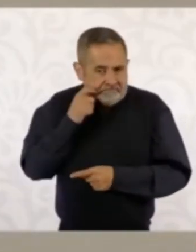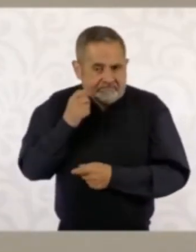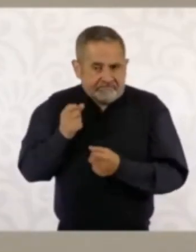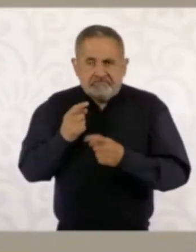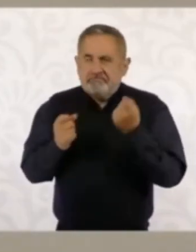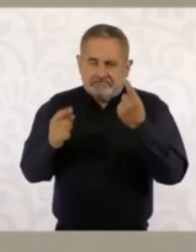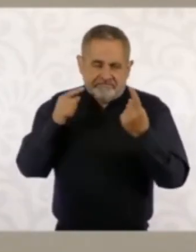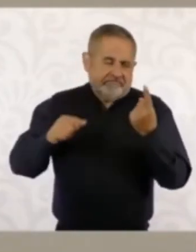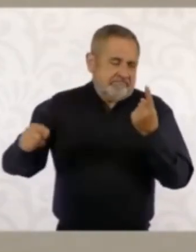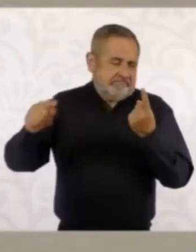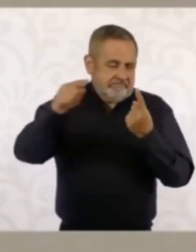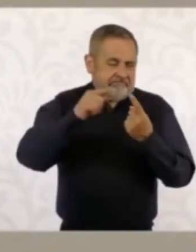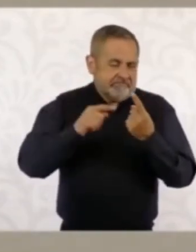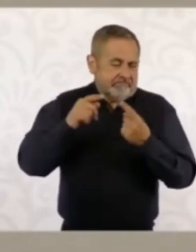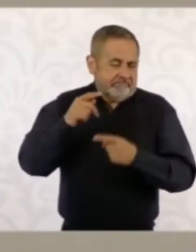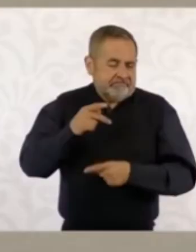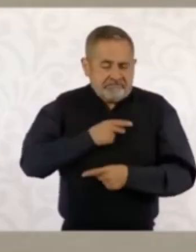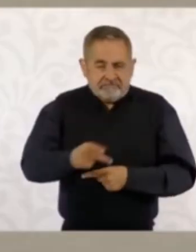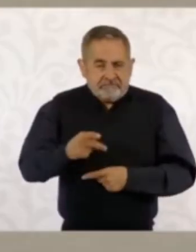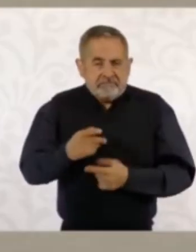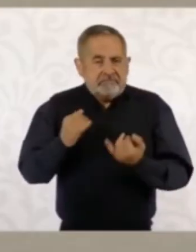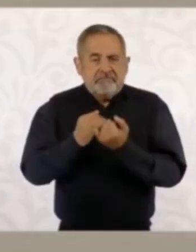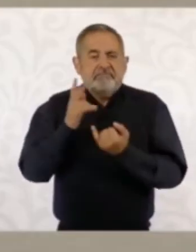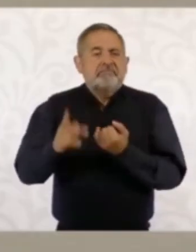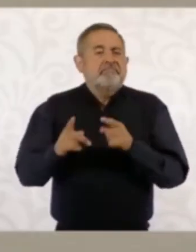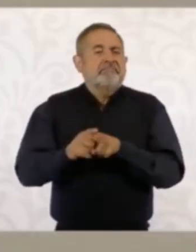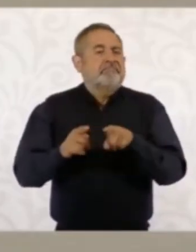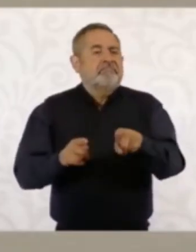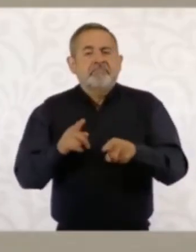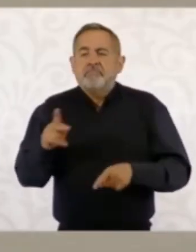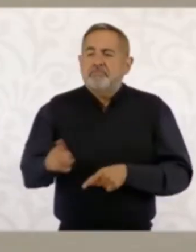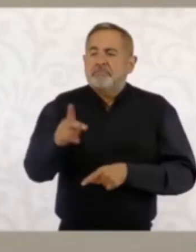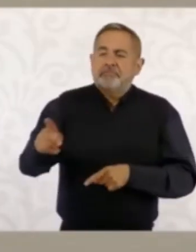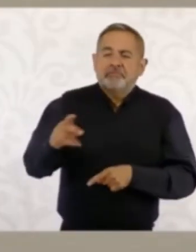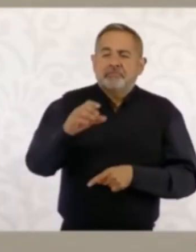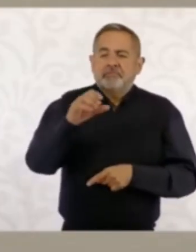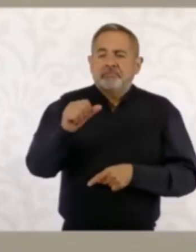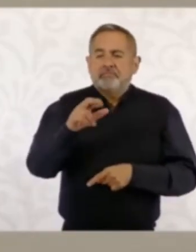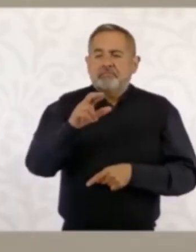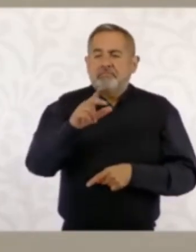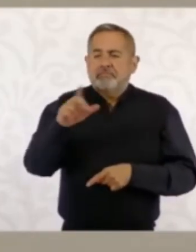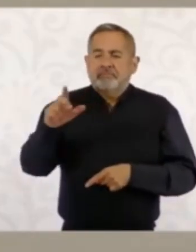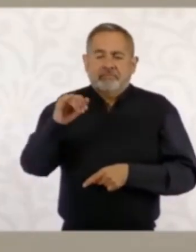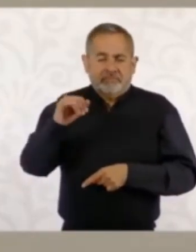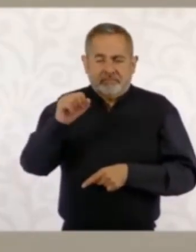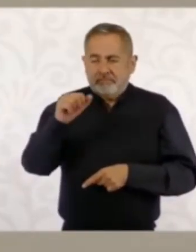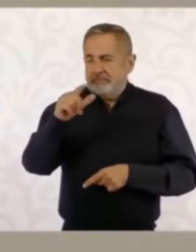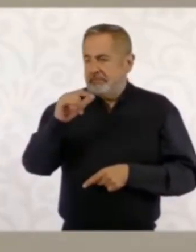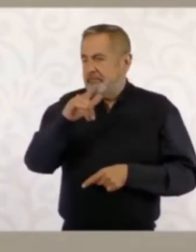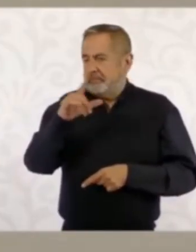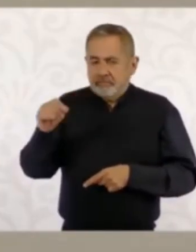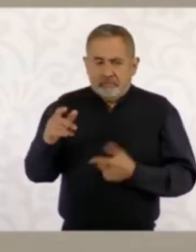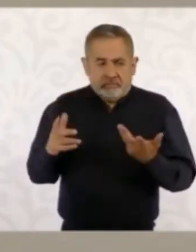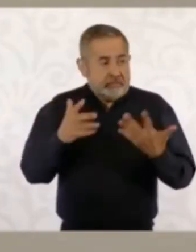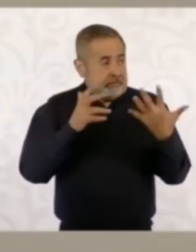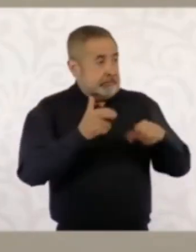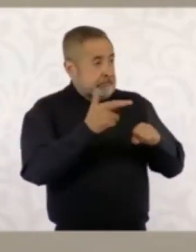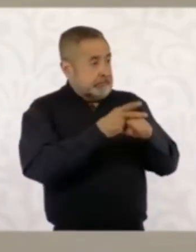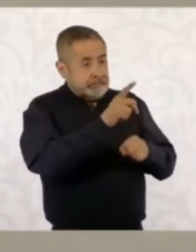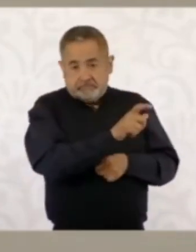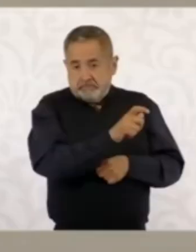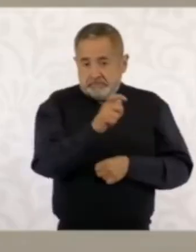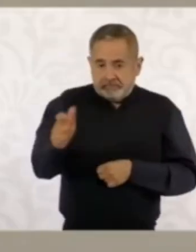estados en particular, como este caso en Carrizalillo, pues para poder que la empresa pues tenga que